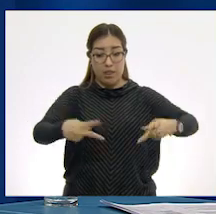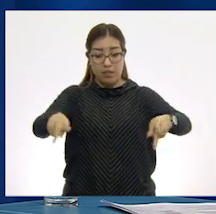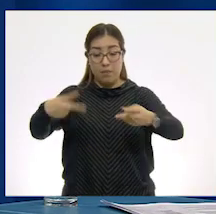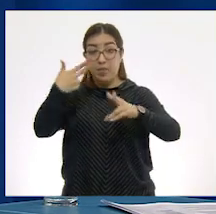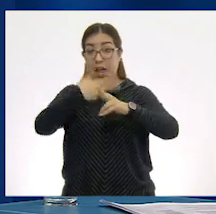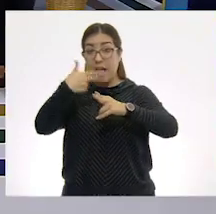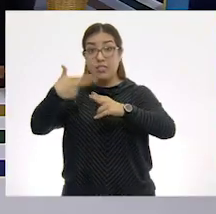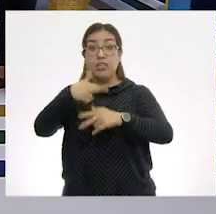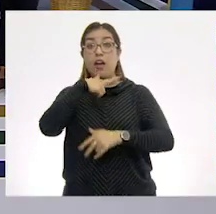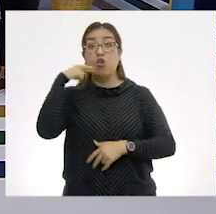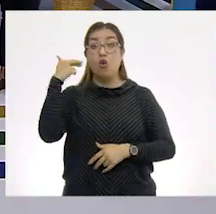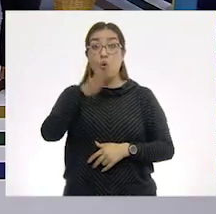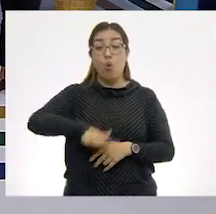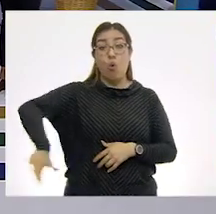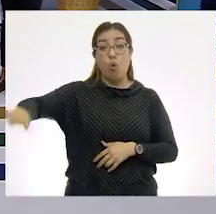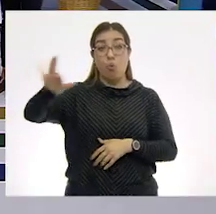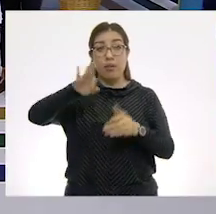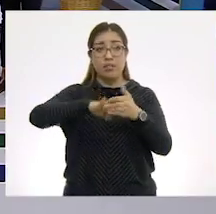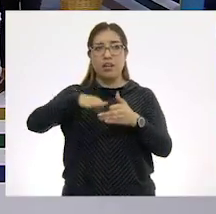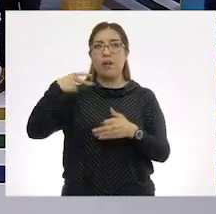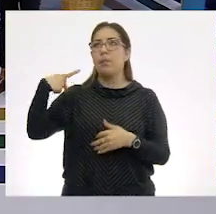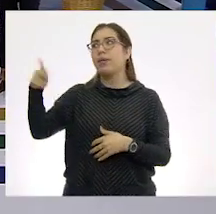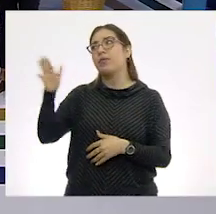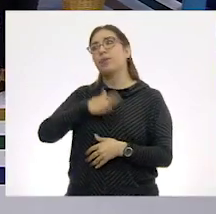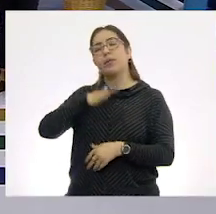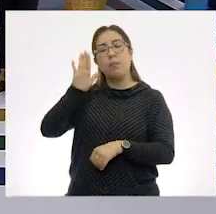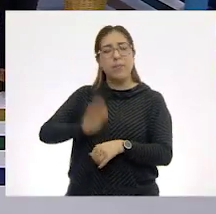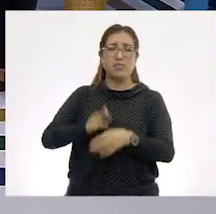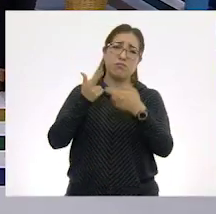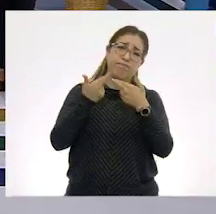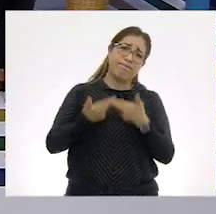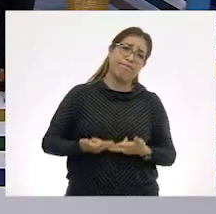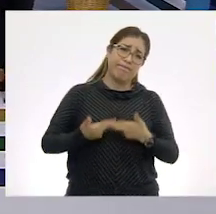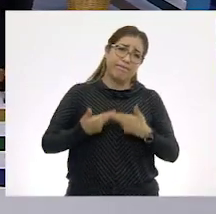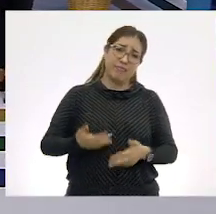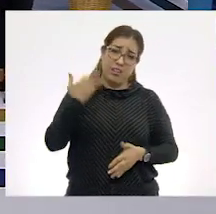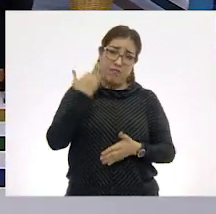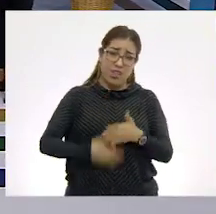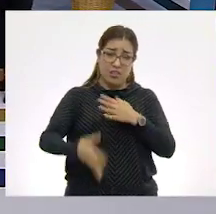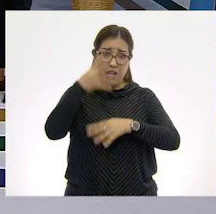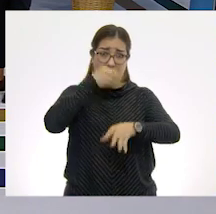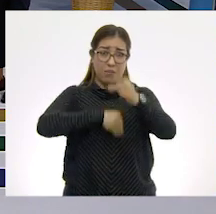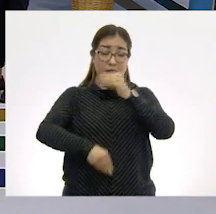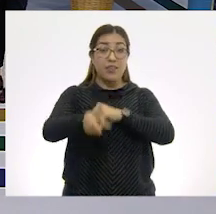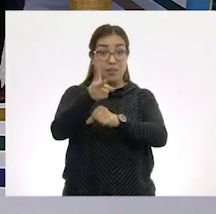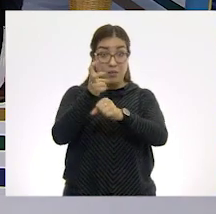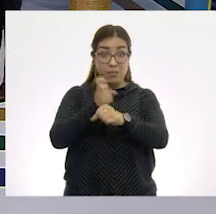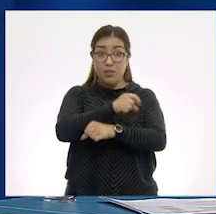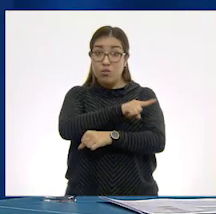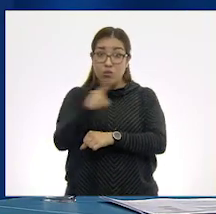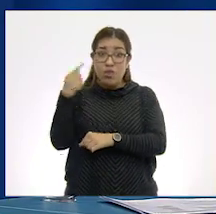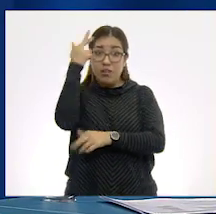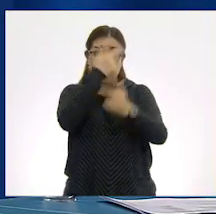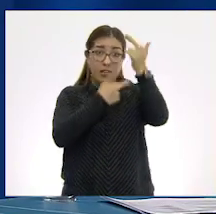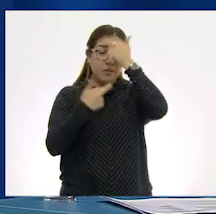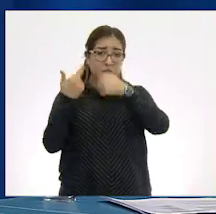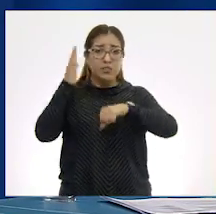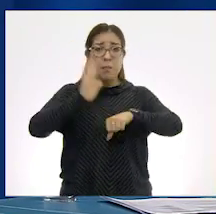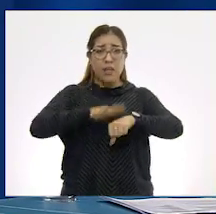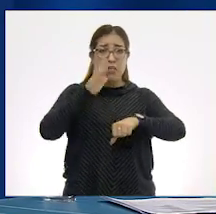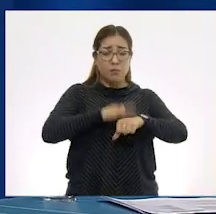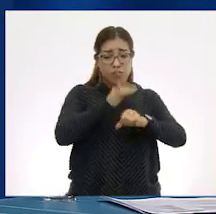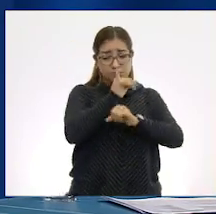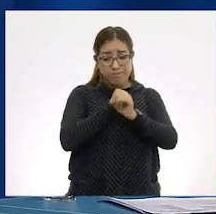Romano. Pero bueno, todavía hay muchísimo por aprender, por lo que te invitamos a que revises fuentes de información confiable